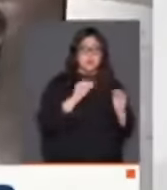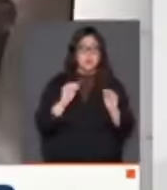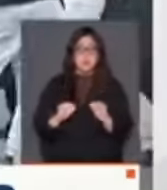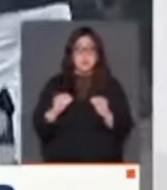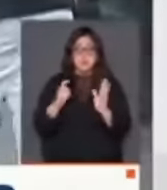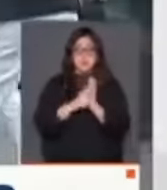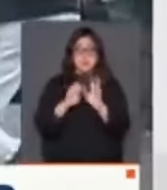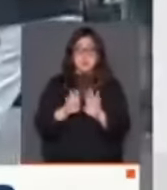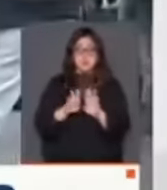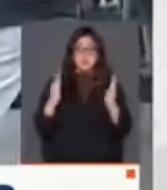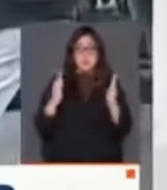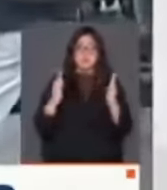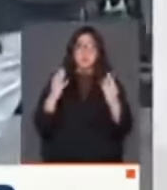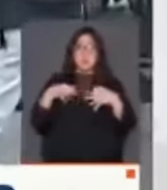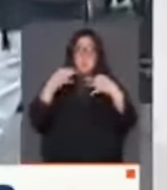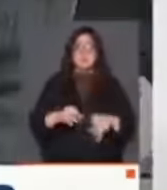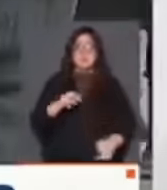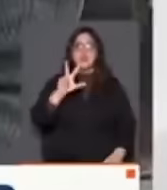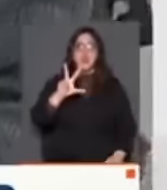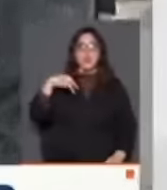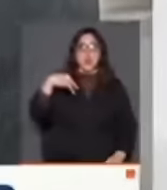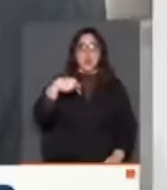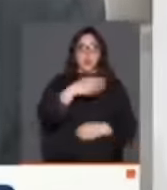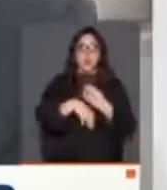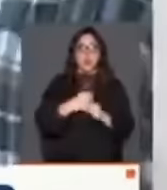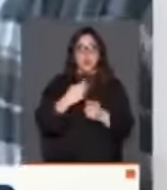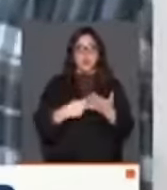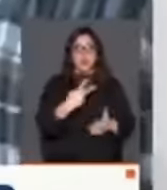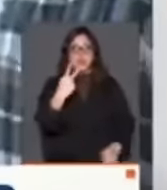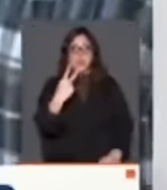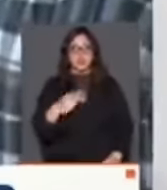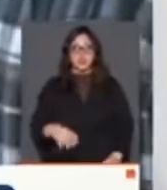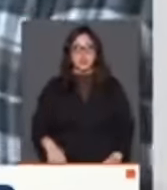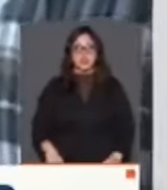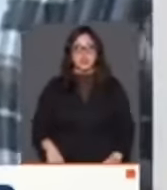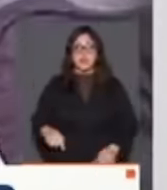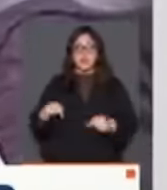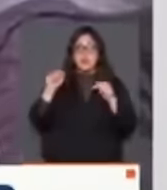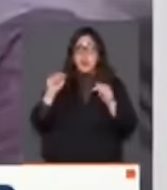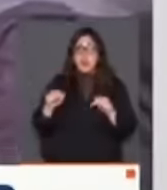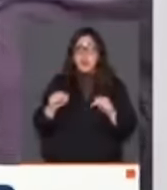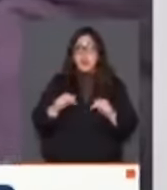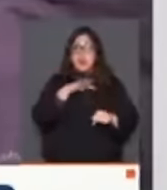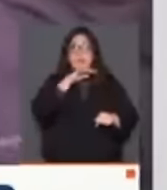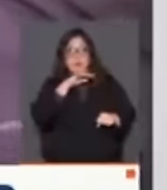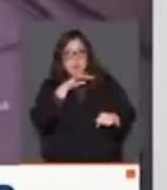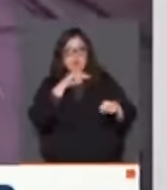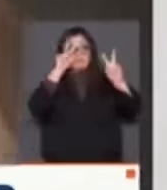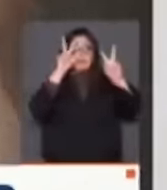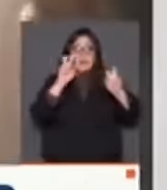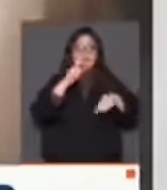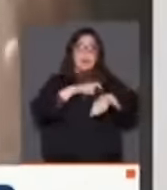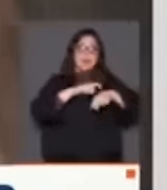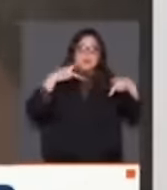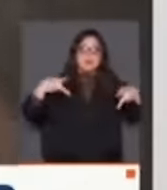una definitiva, 8 de junio de 2012. Ya habían pasado varios minutos de la supuesta hora de